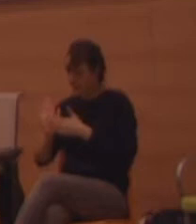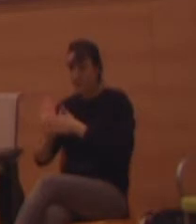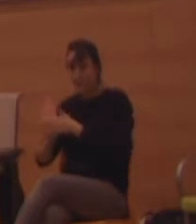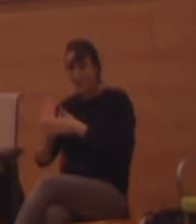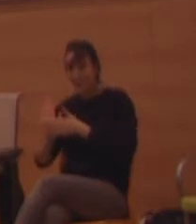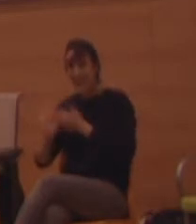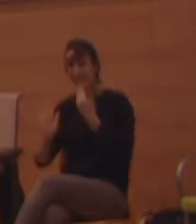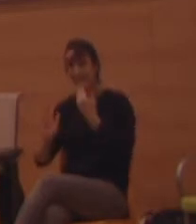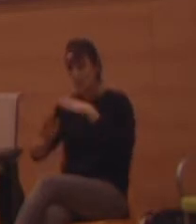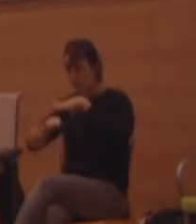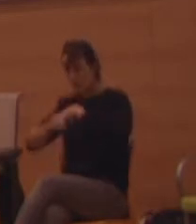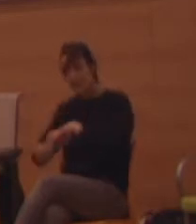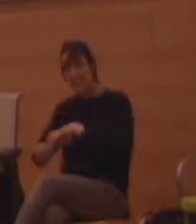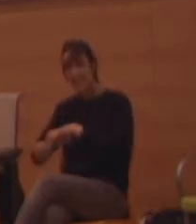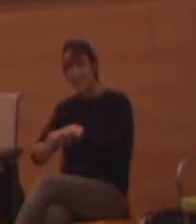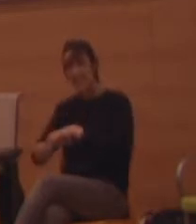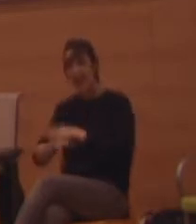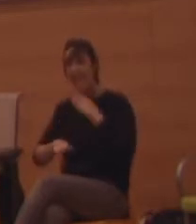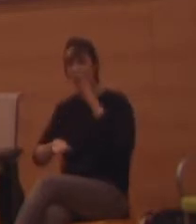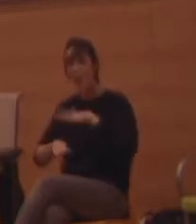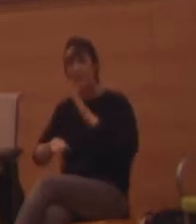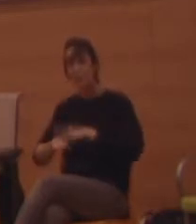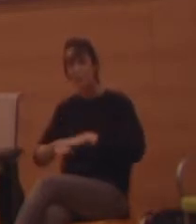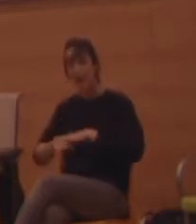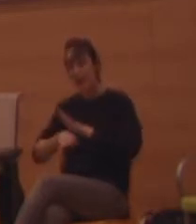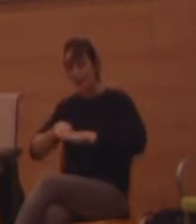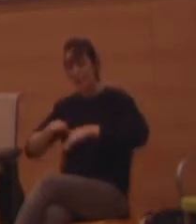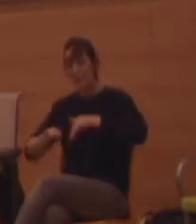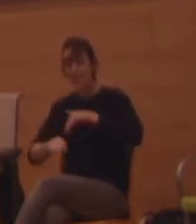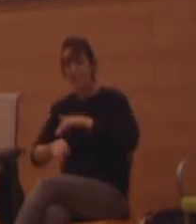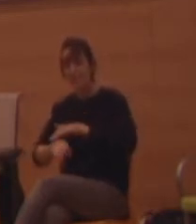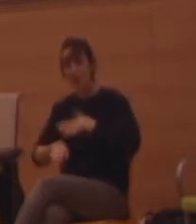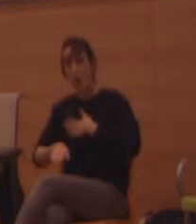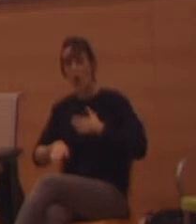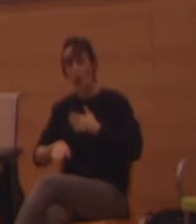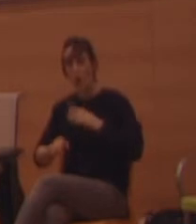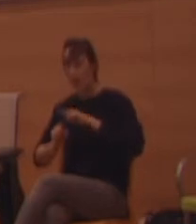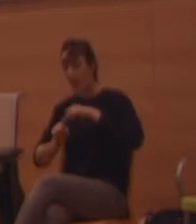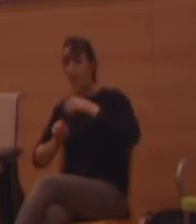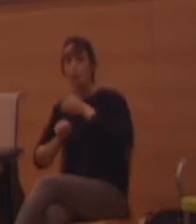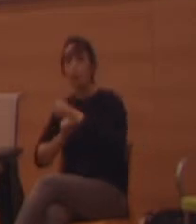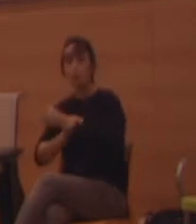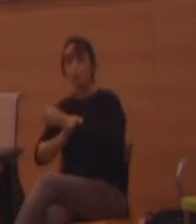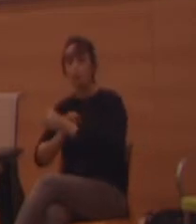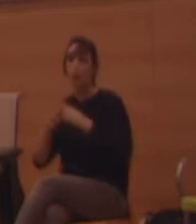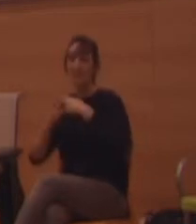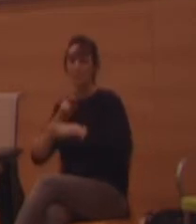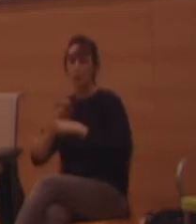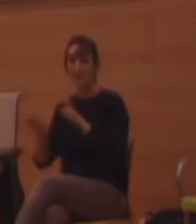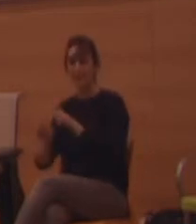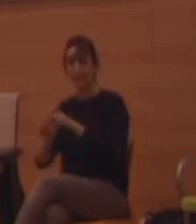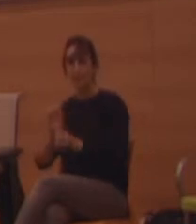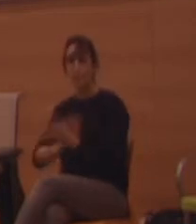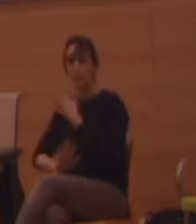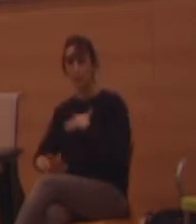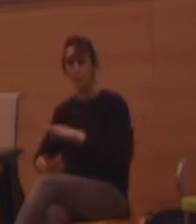tenemos unas plantillas adecuadas de descarga, nos van a producir a largo plazo lesiones y lesiones importantes de ese pie, ¿no?